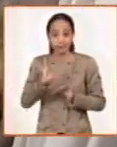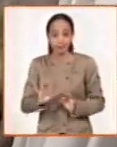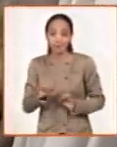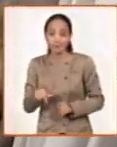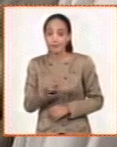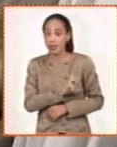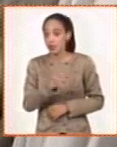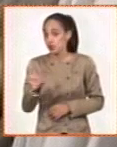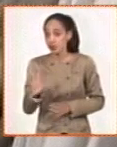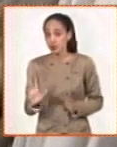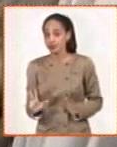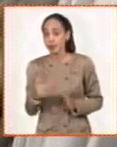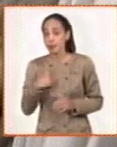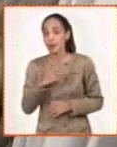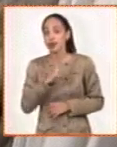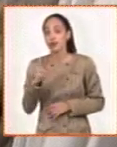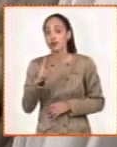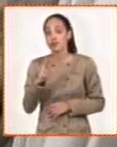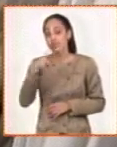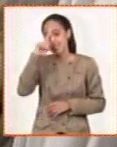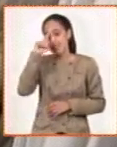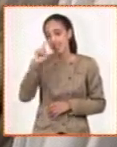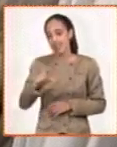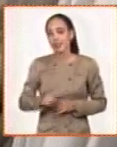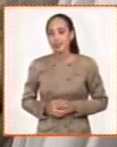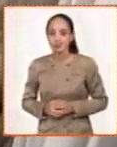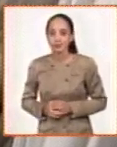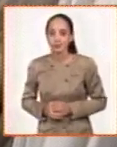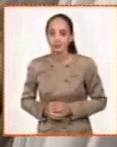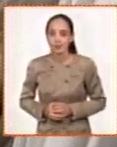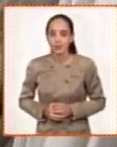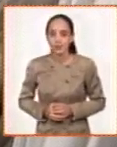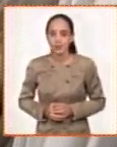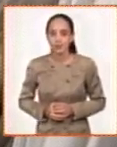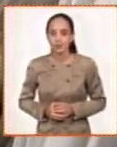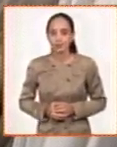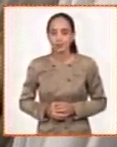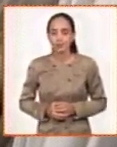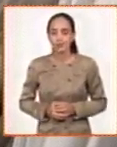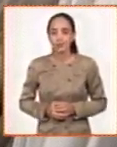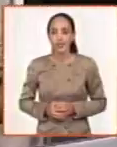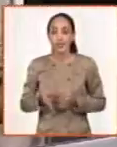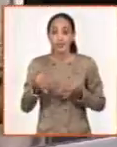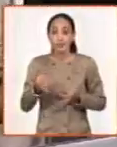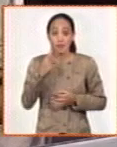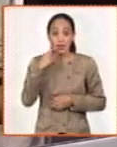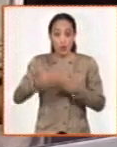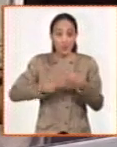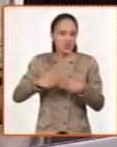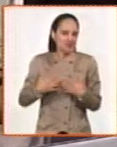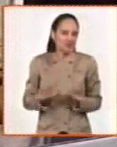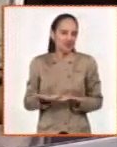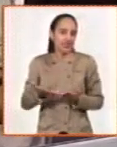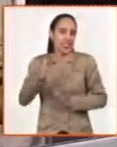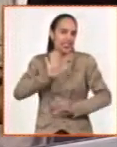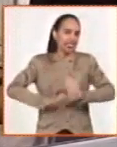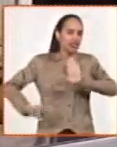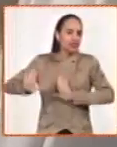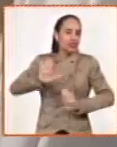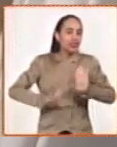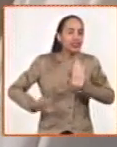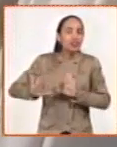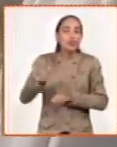también para la ciudad de Santa Clara. Pero lo hizo Silverio defendiendo una